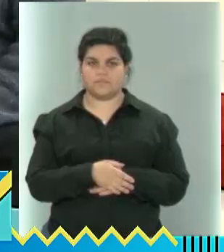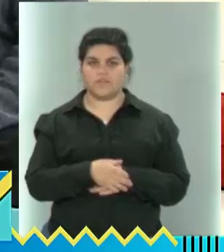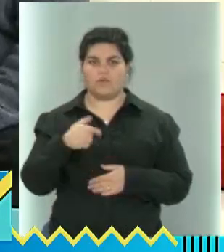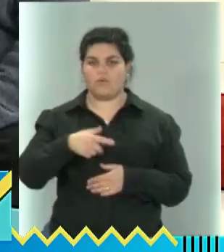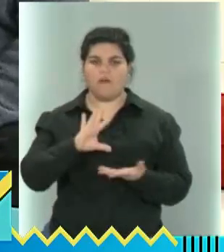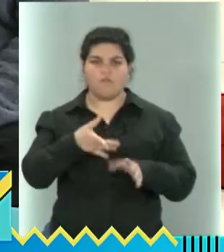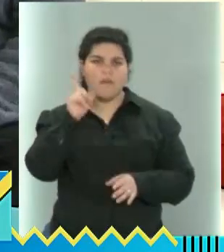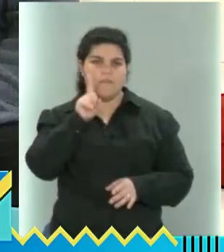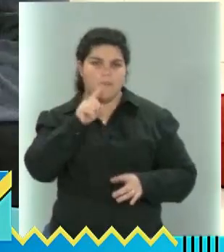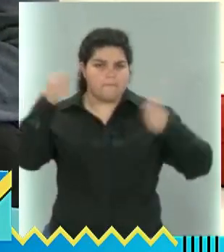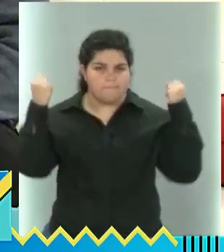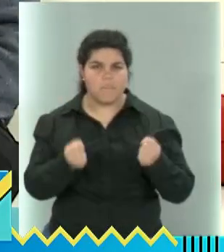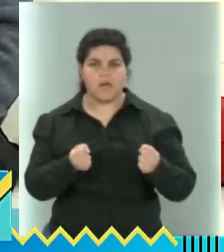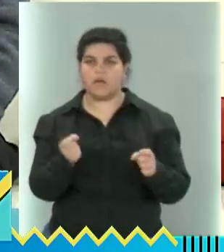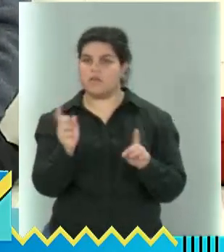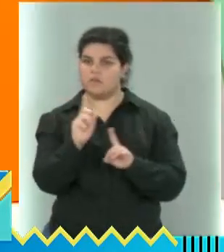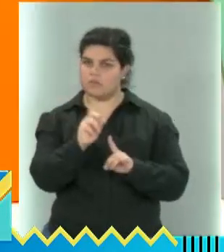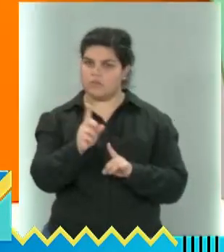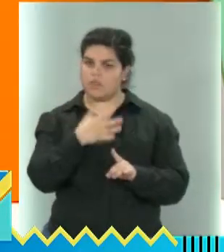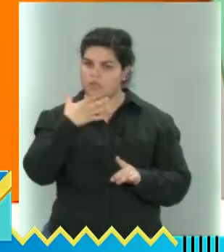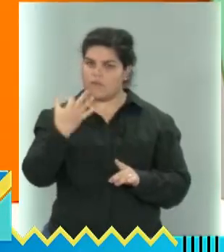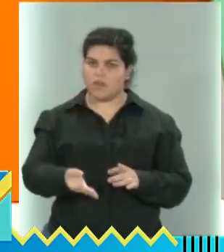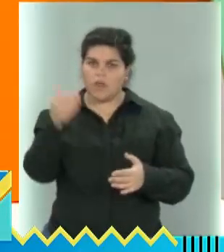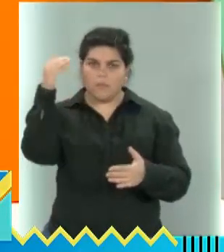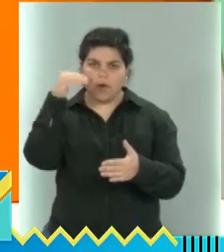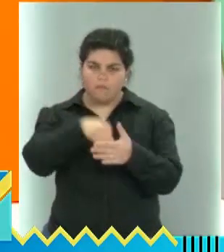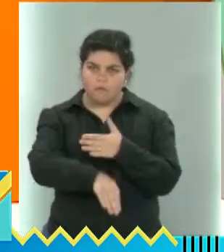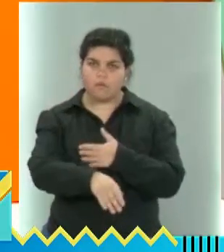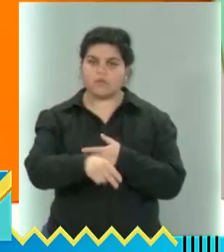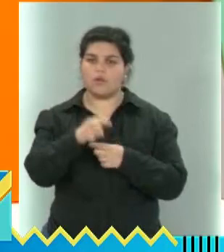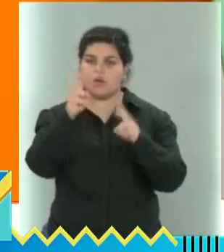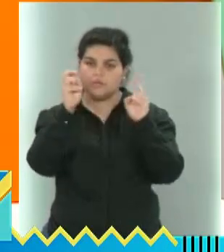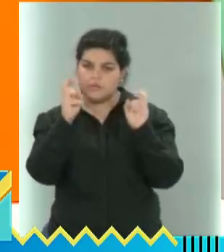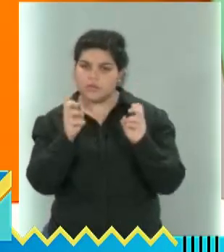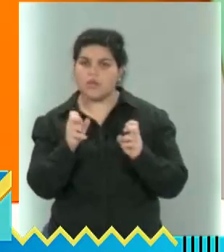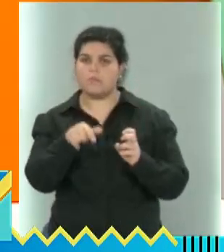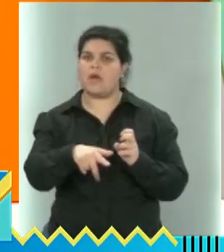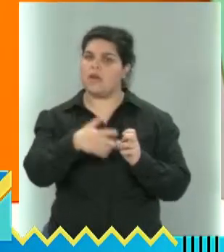caprichosa. O sea, hay un trasfondo, digamos, que amerita que la situación se